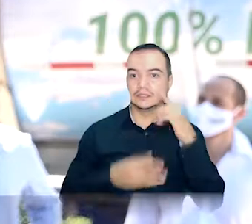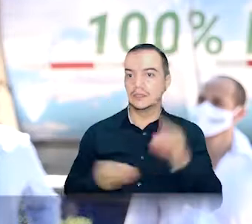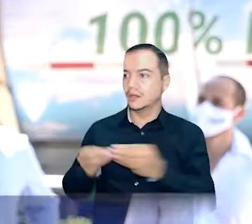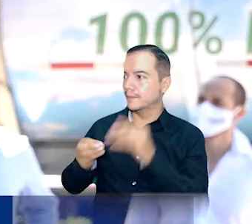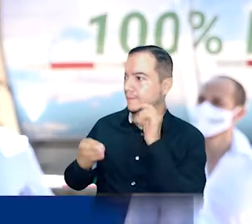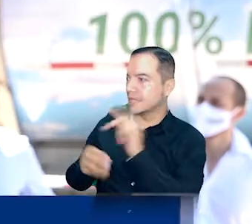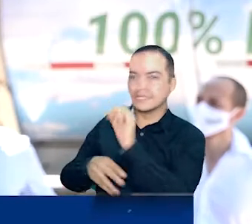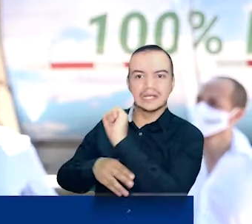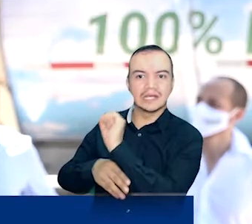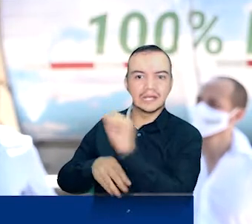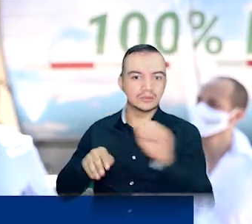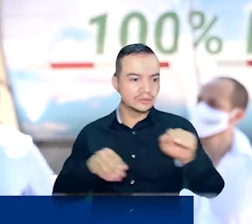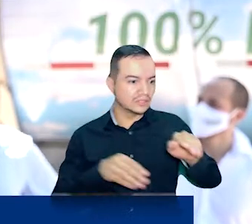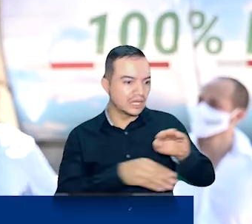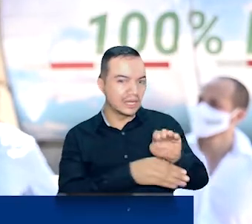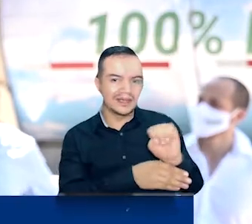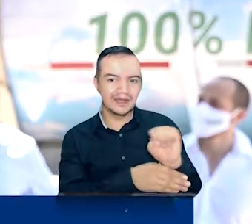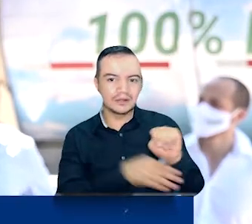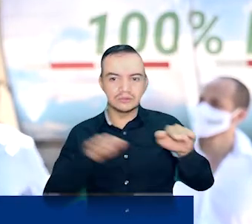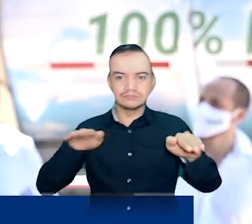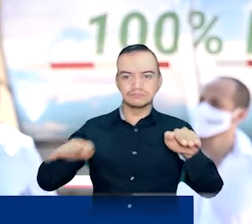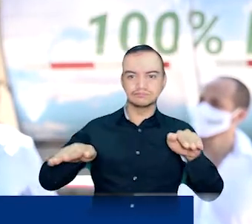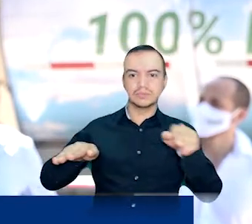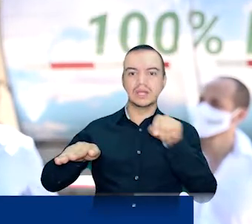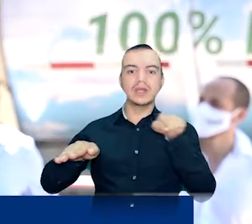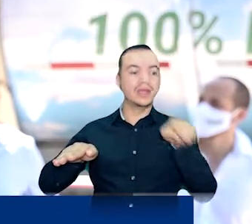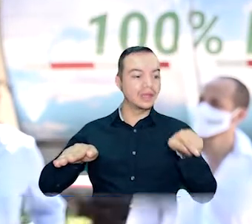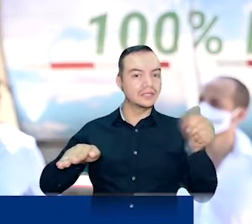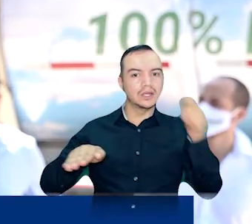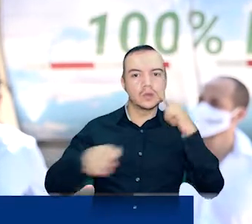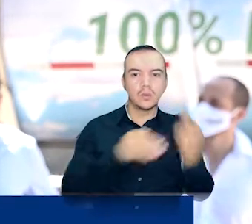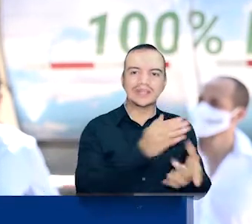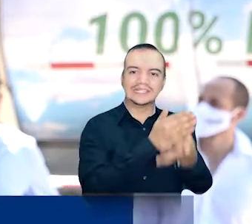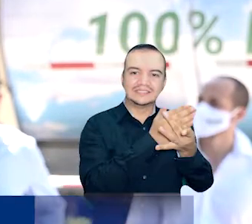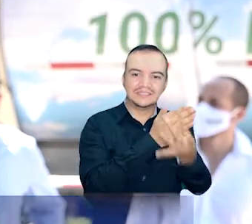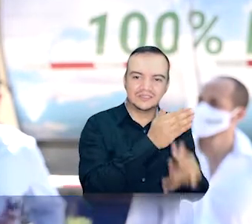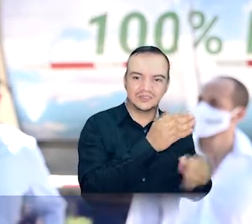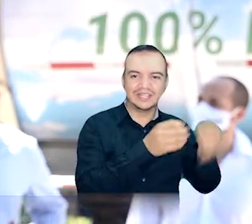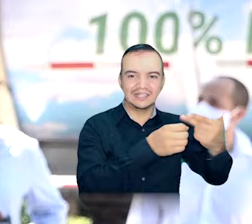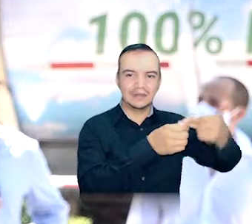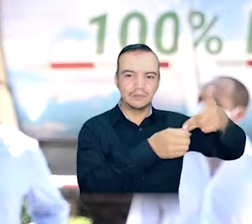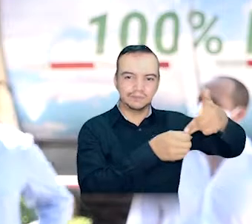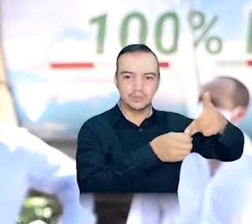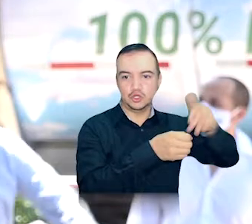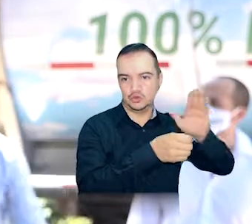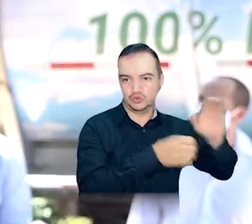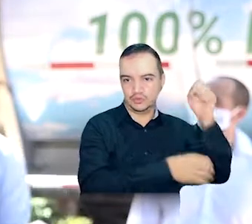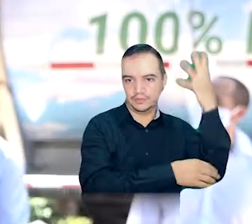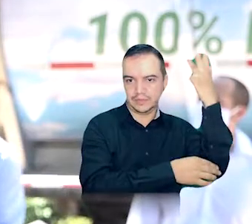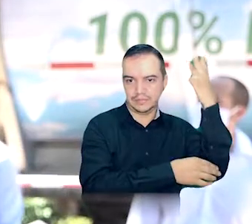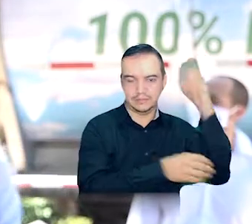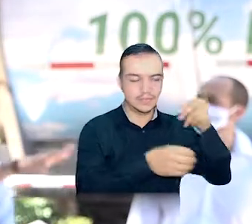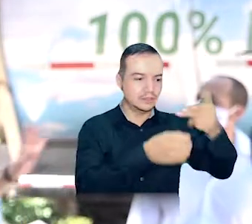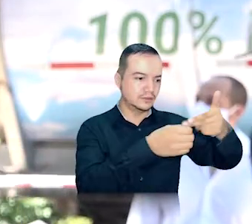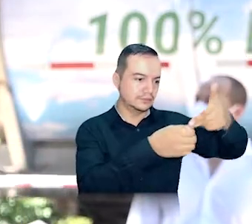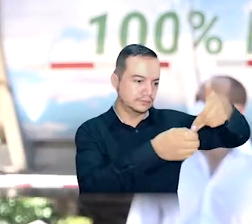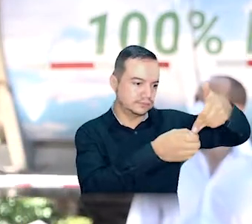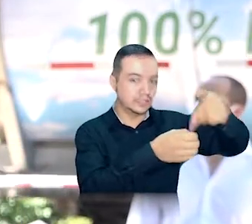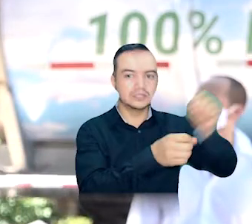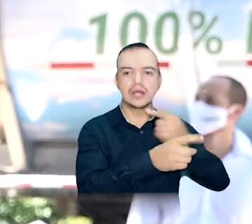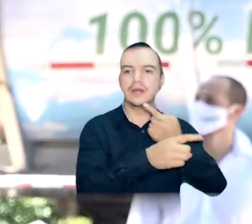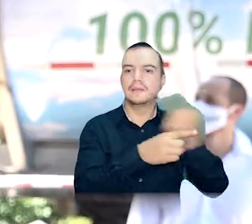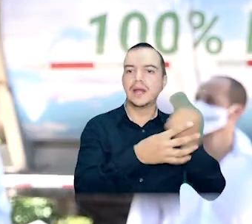44 semanas durante las cuales el vehículo estuvo funcionando con 100% biodiesel. Con respecto al